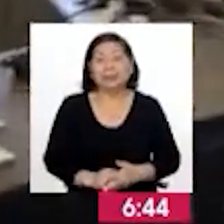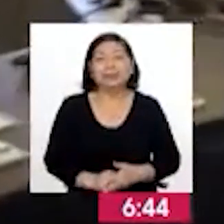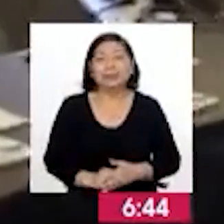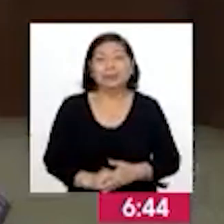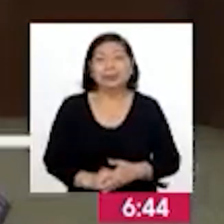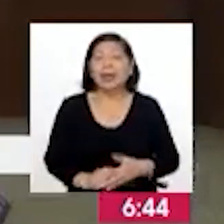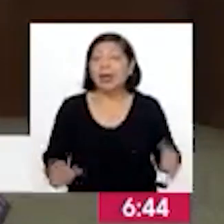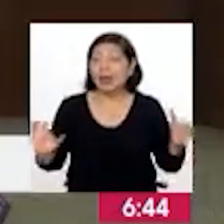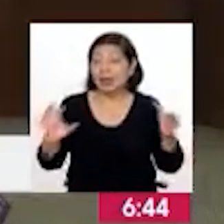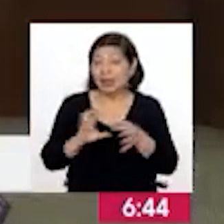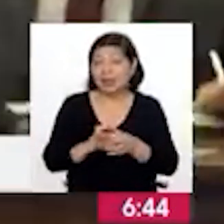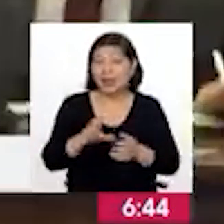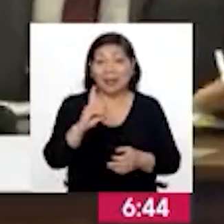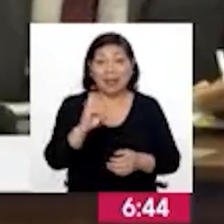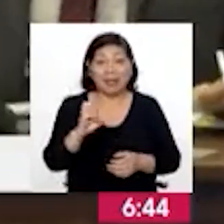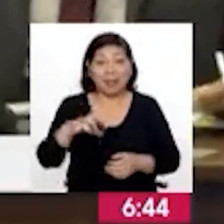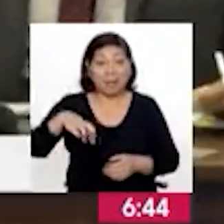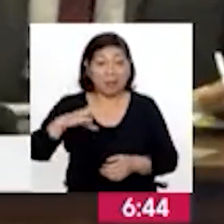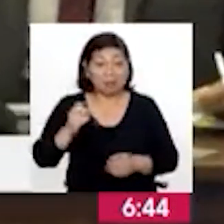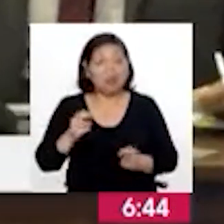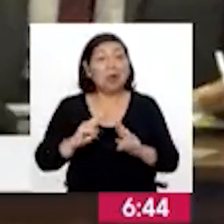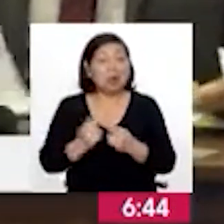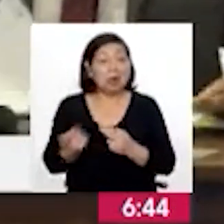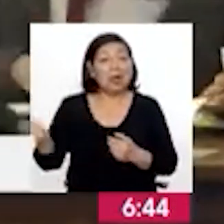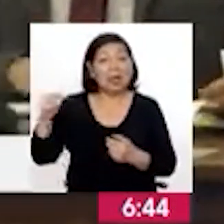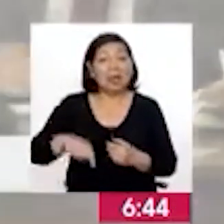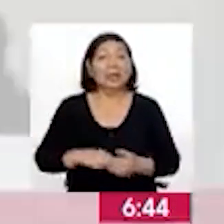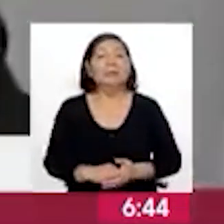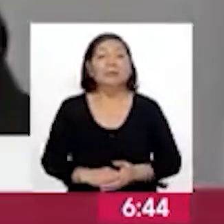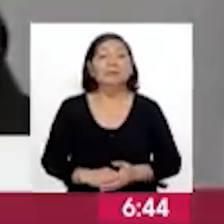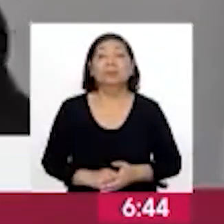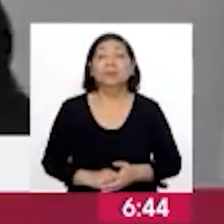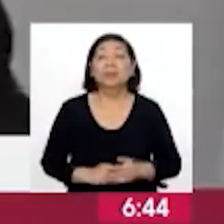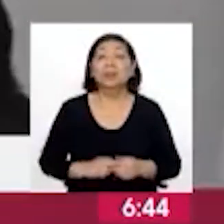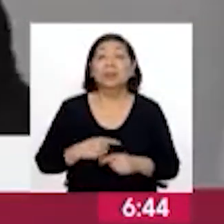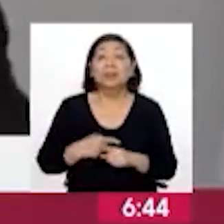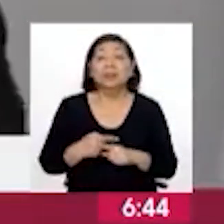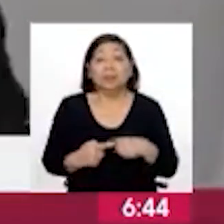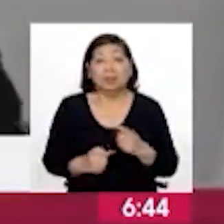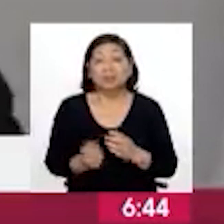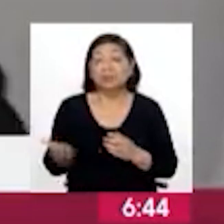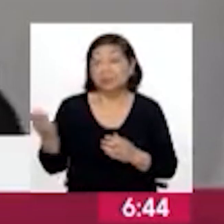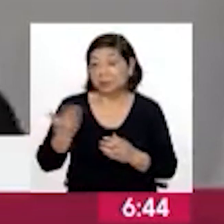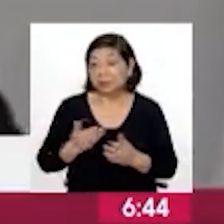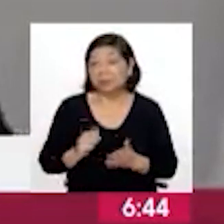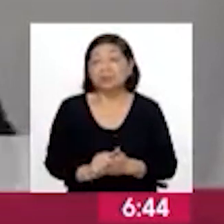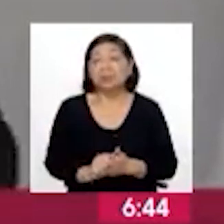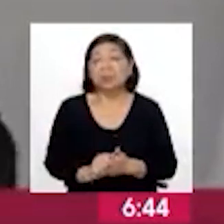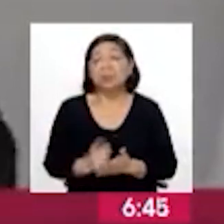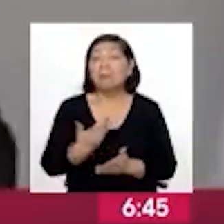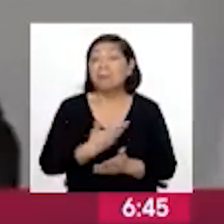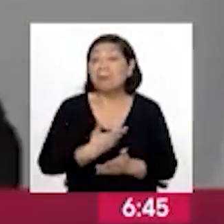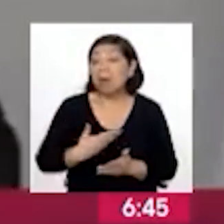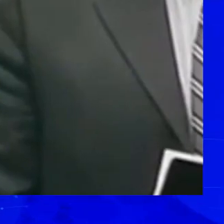del expresidente Castillo, están en la picota el futuro de la Alianza del Pacífico y de la comunidad andina, en donde el Perú era presidente